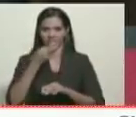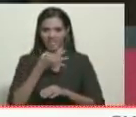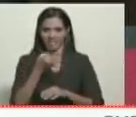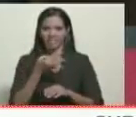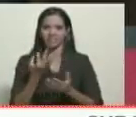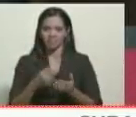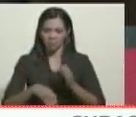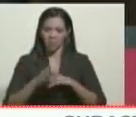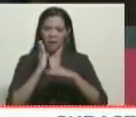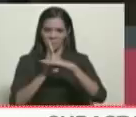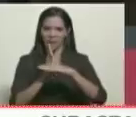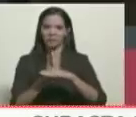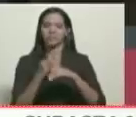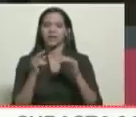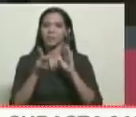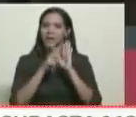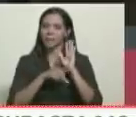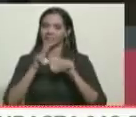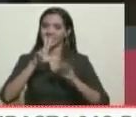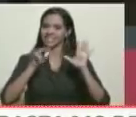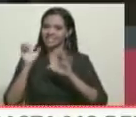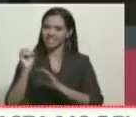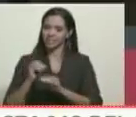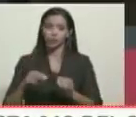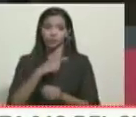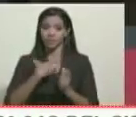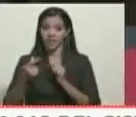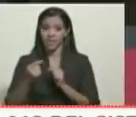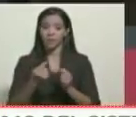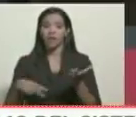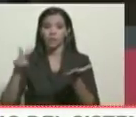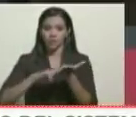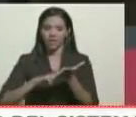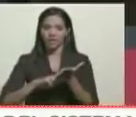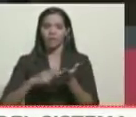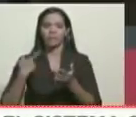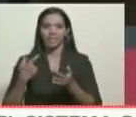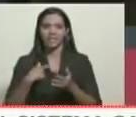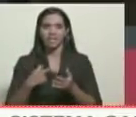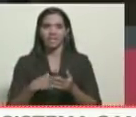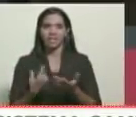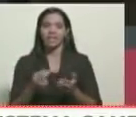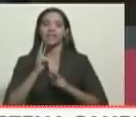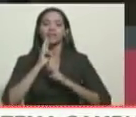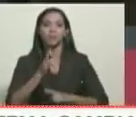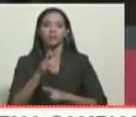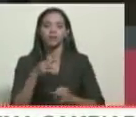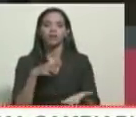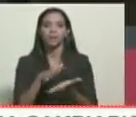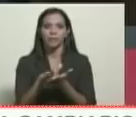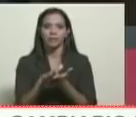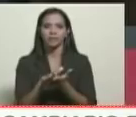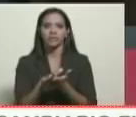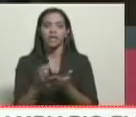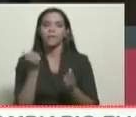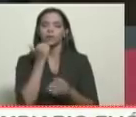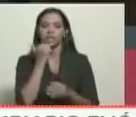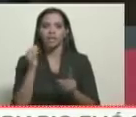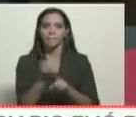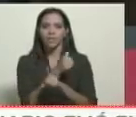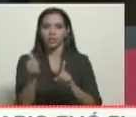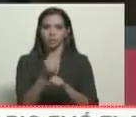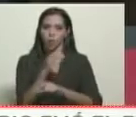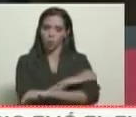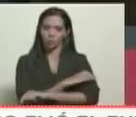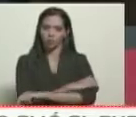sí, vamos a una pausa en nuestro programa 360. No se vayan porque al regreso vamos a tener el saldo de lo que fue el efecto de las protestas violentas por parte